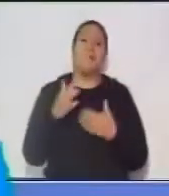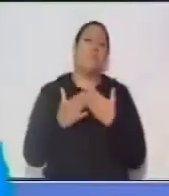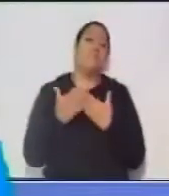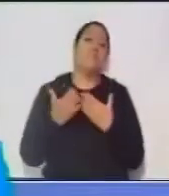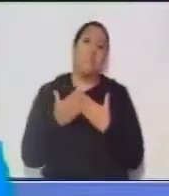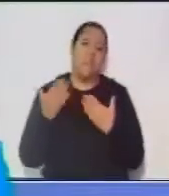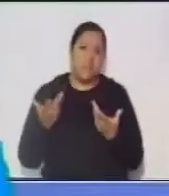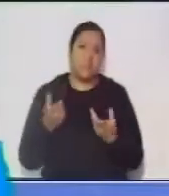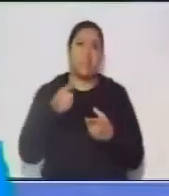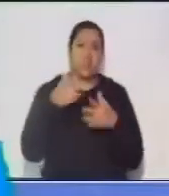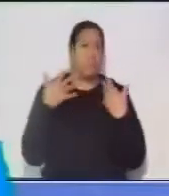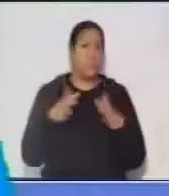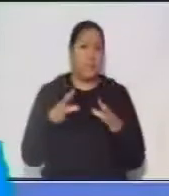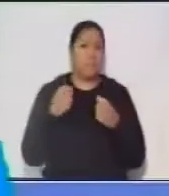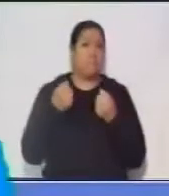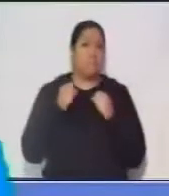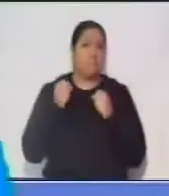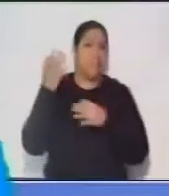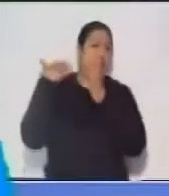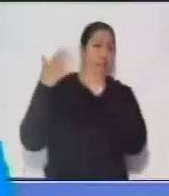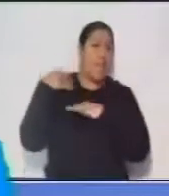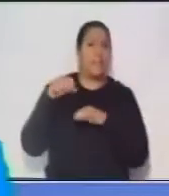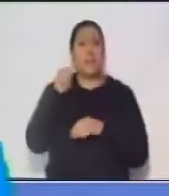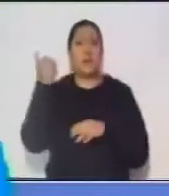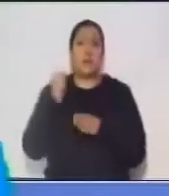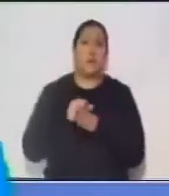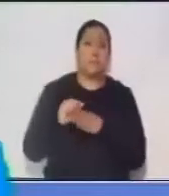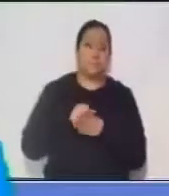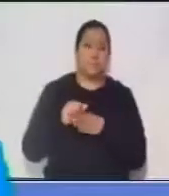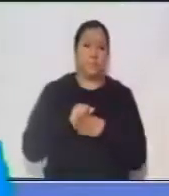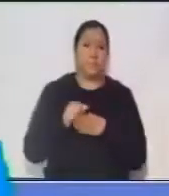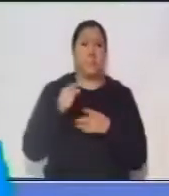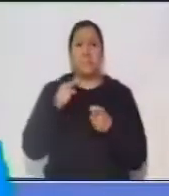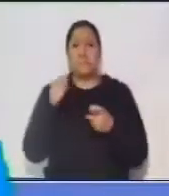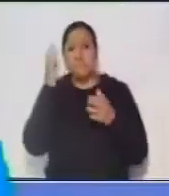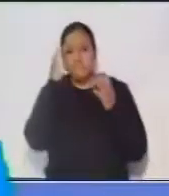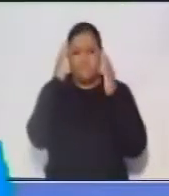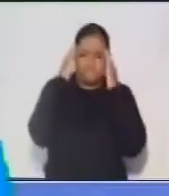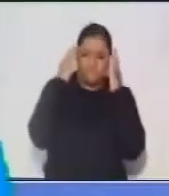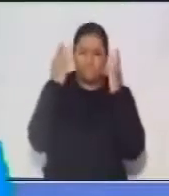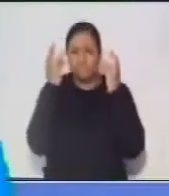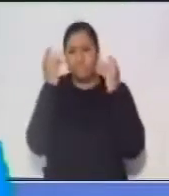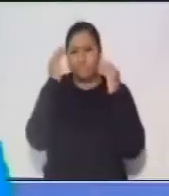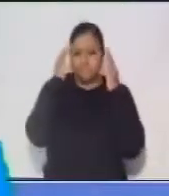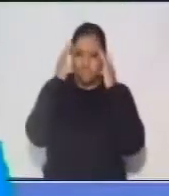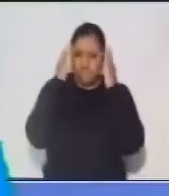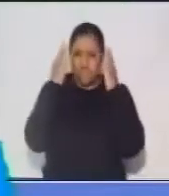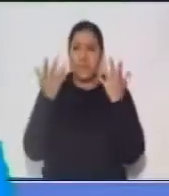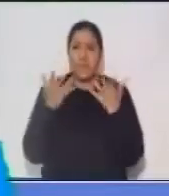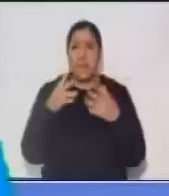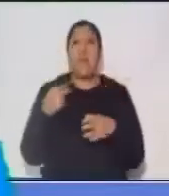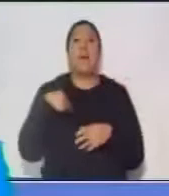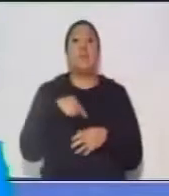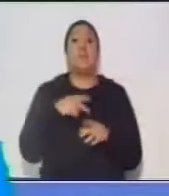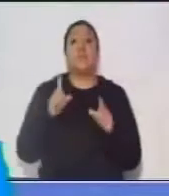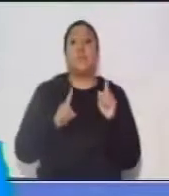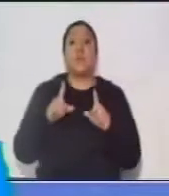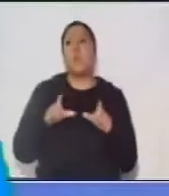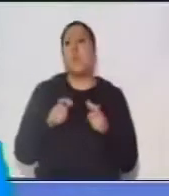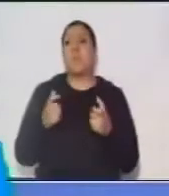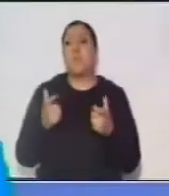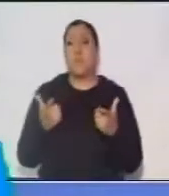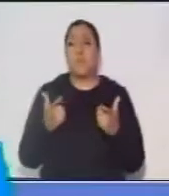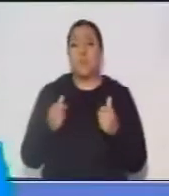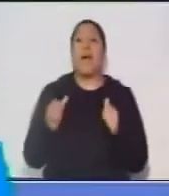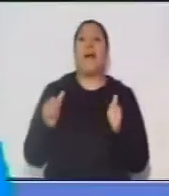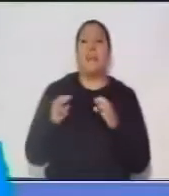lo has hecho antes en otros ejercicios. Para calcular el área, lo que estamos midiendo es cuánto